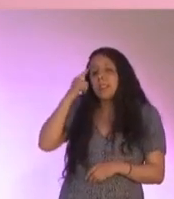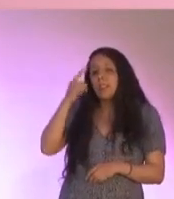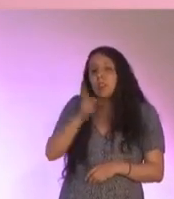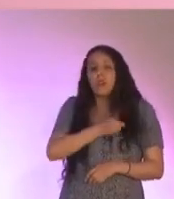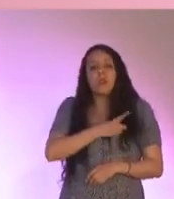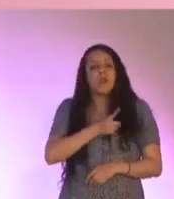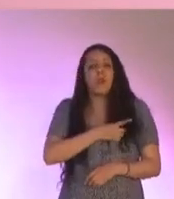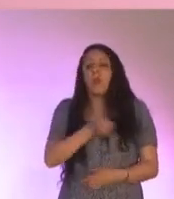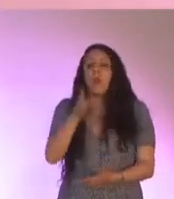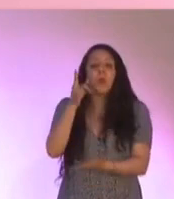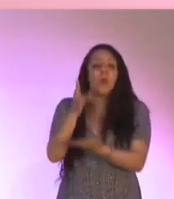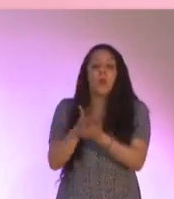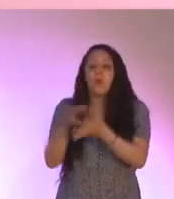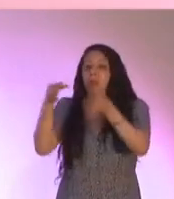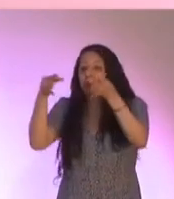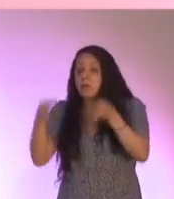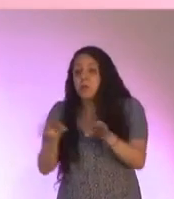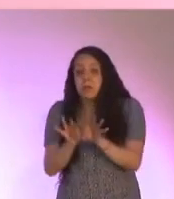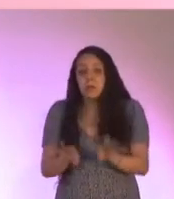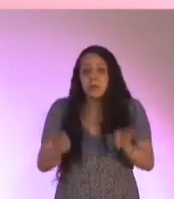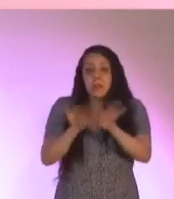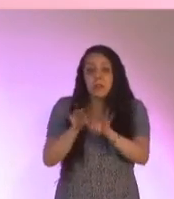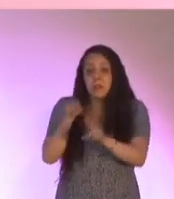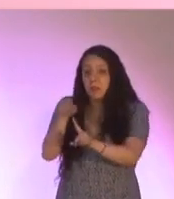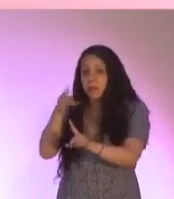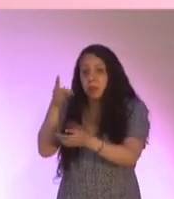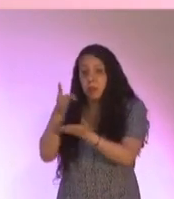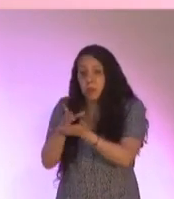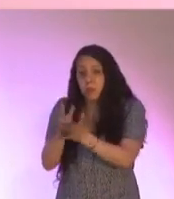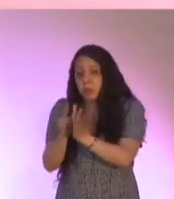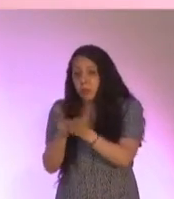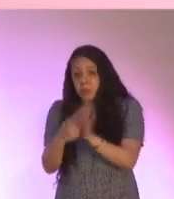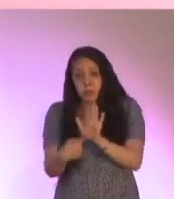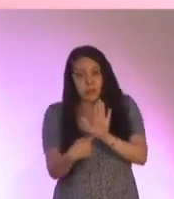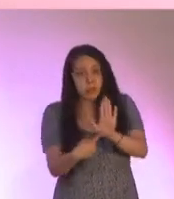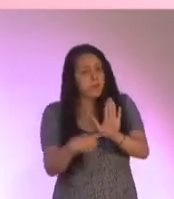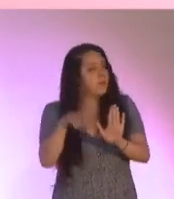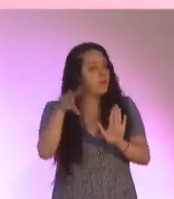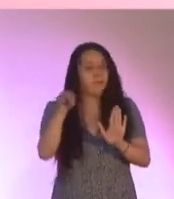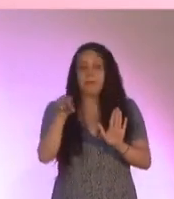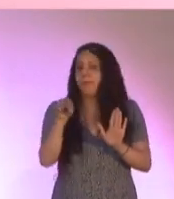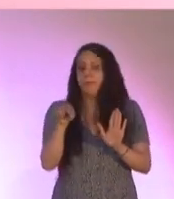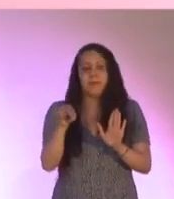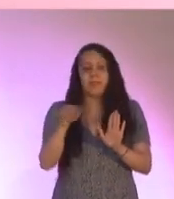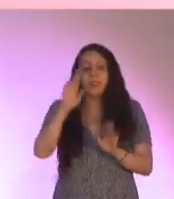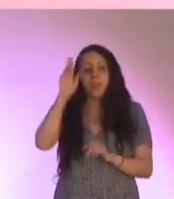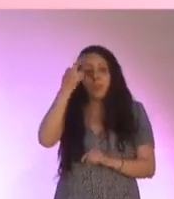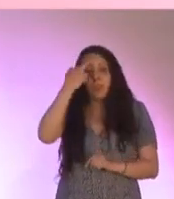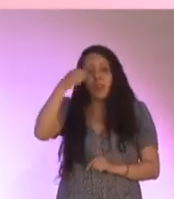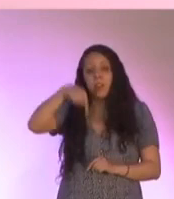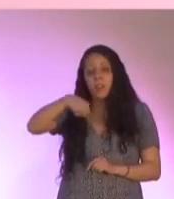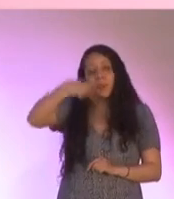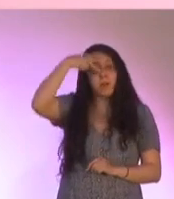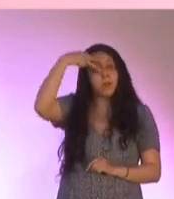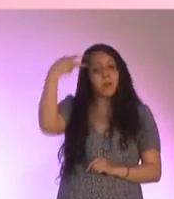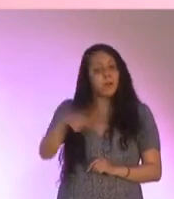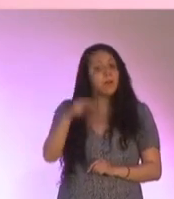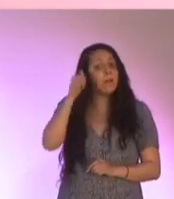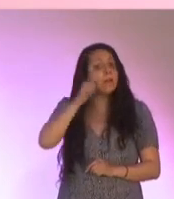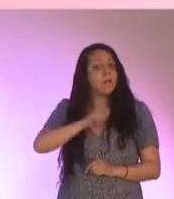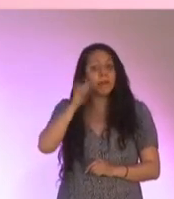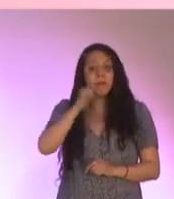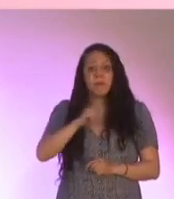publicado y compilado y sobre todo en méxico que para todos te piden cosas inéditas como si se leyera